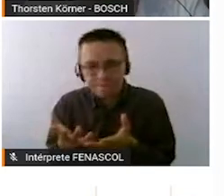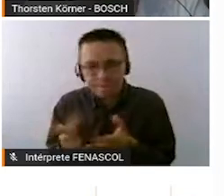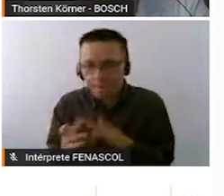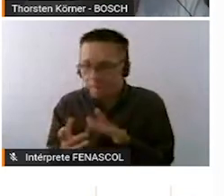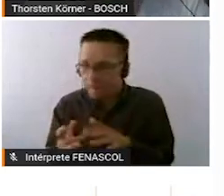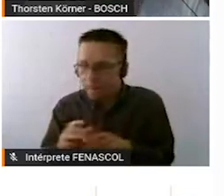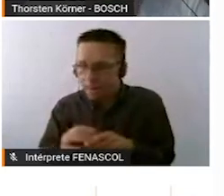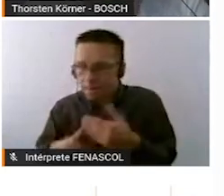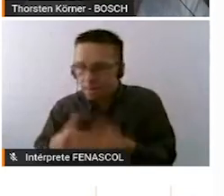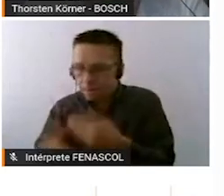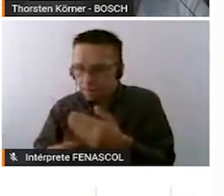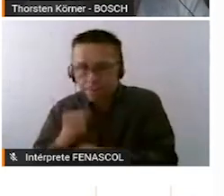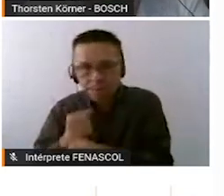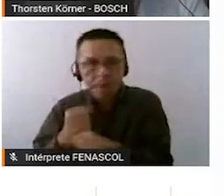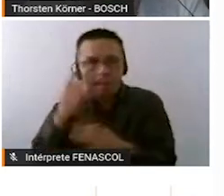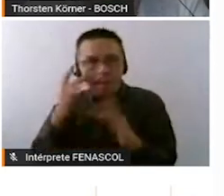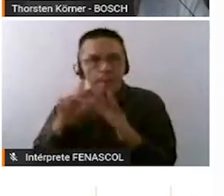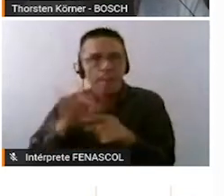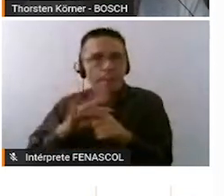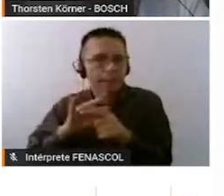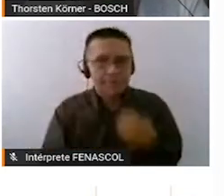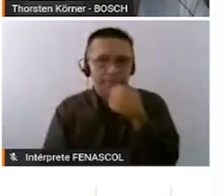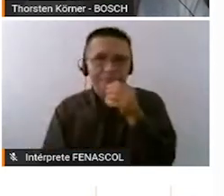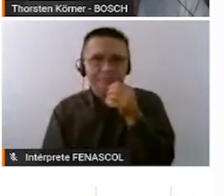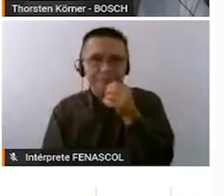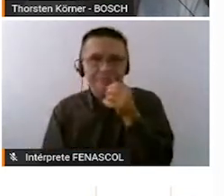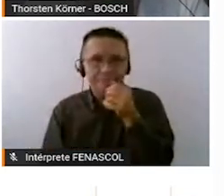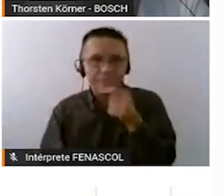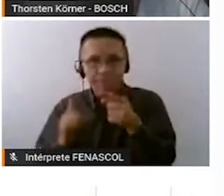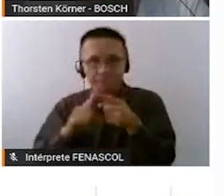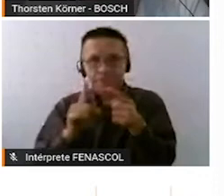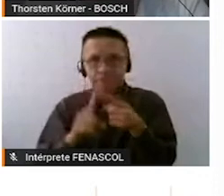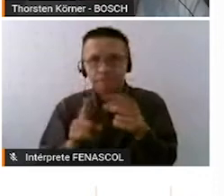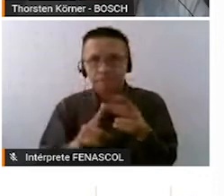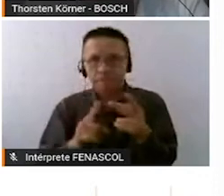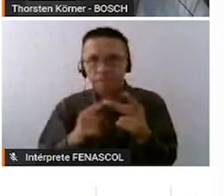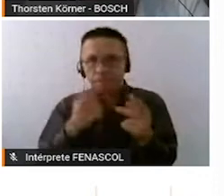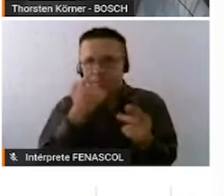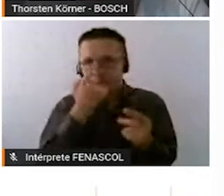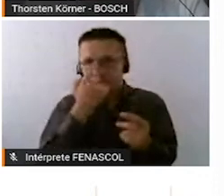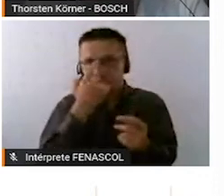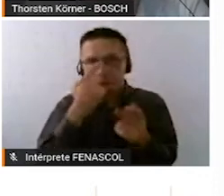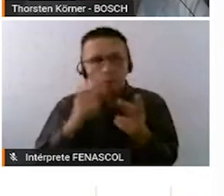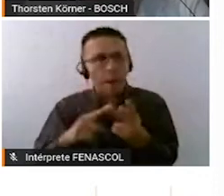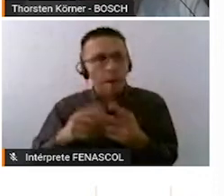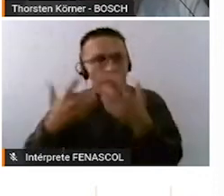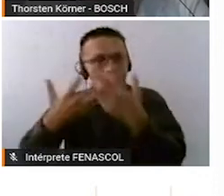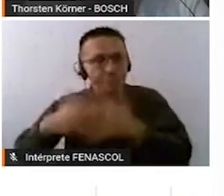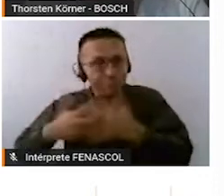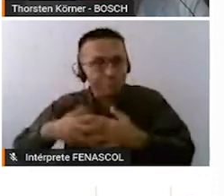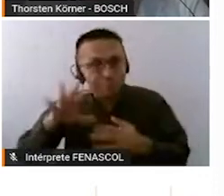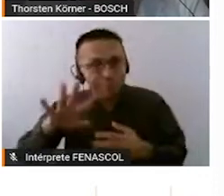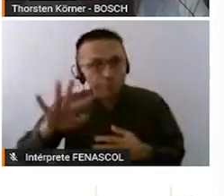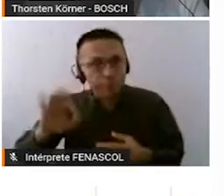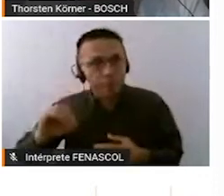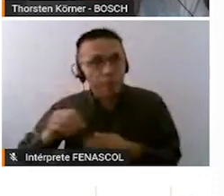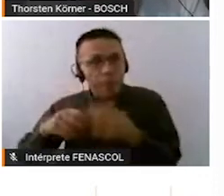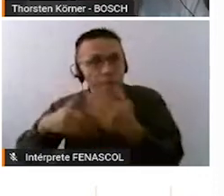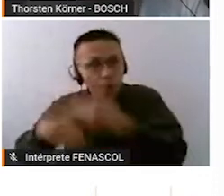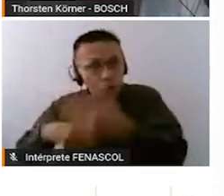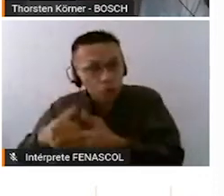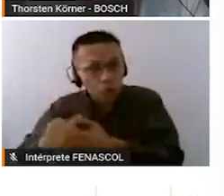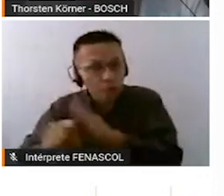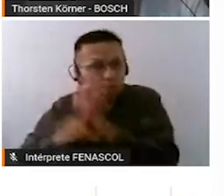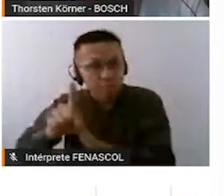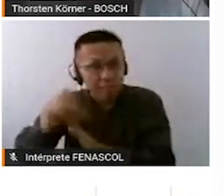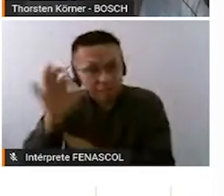4.0. Lo que tampoco es Industria 4.0 es una garantía de éxito. Hay casos,